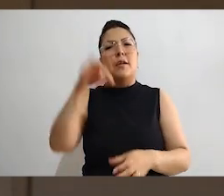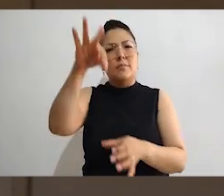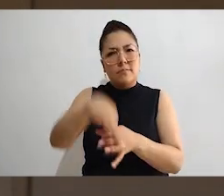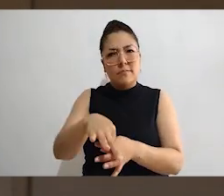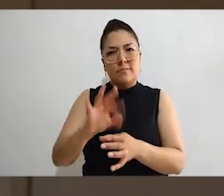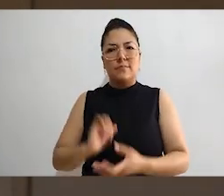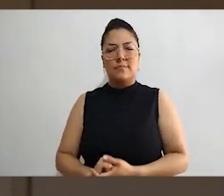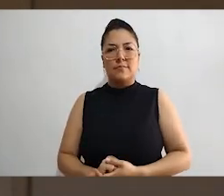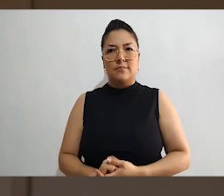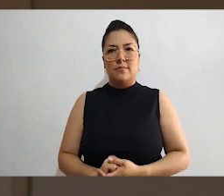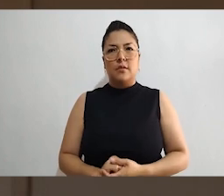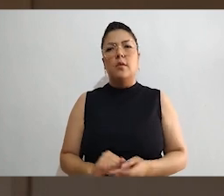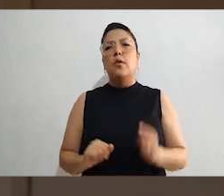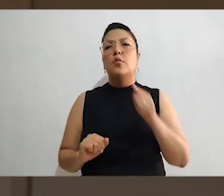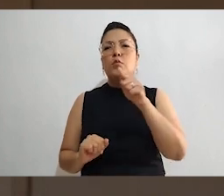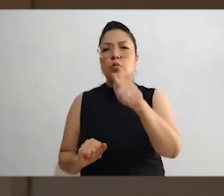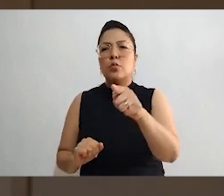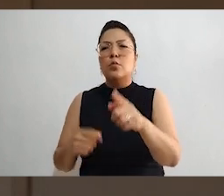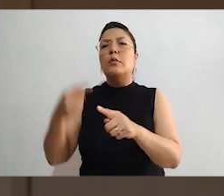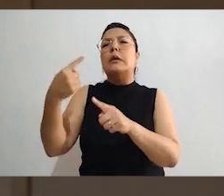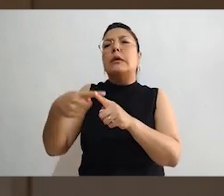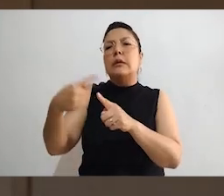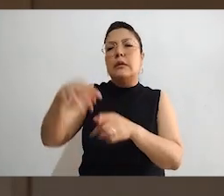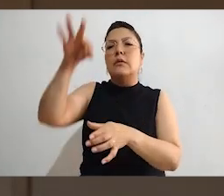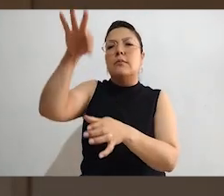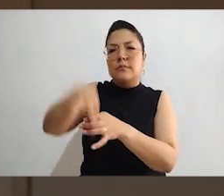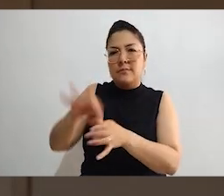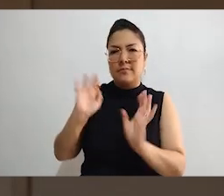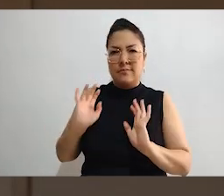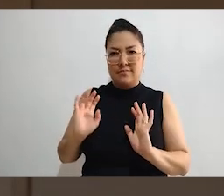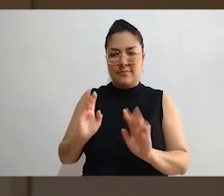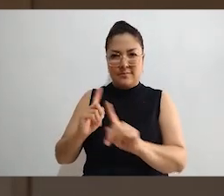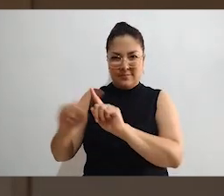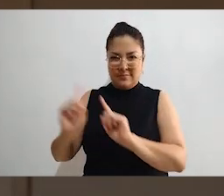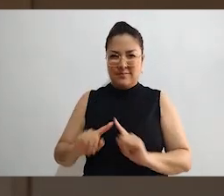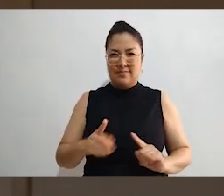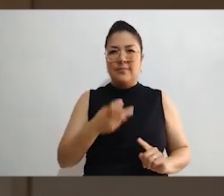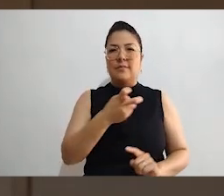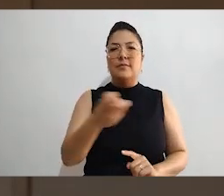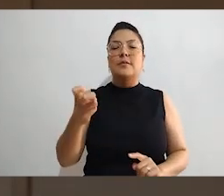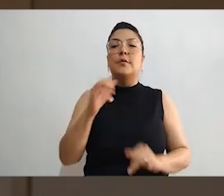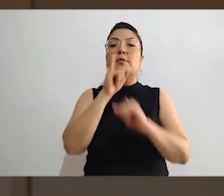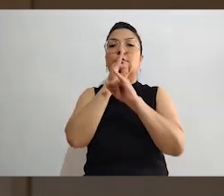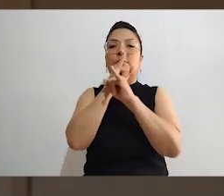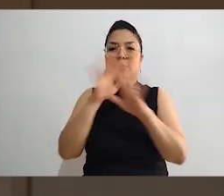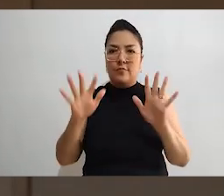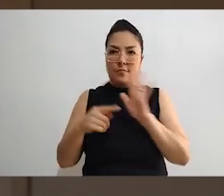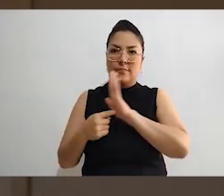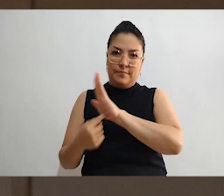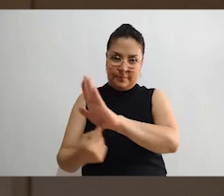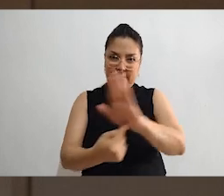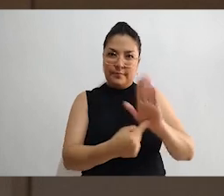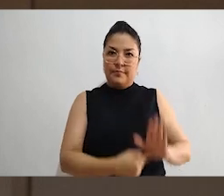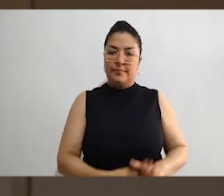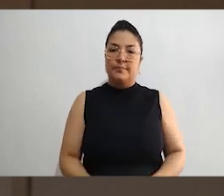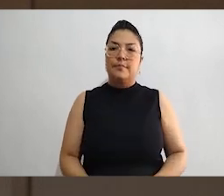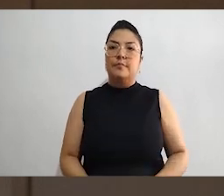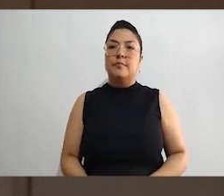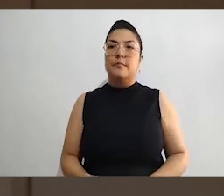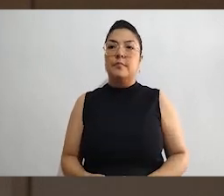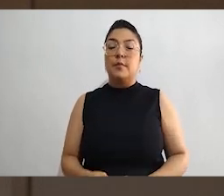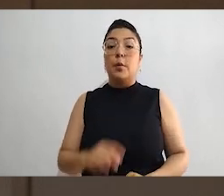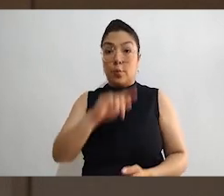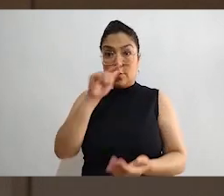fue el tú por qué votas y luego tú por quién votas. Entonces, una campaña informada. Eso fue fundamental. Y se acudieron a